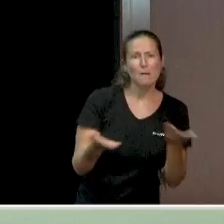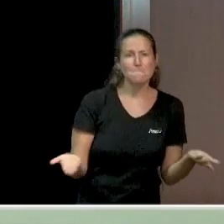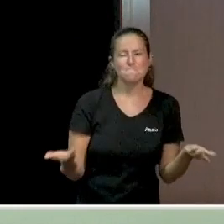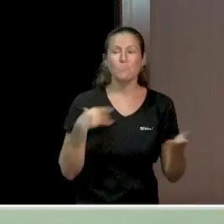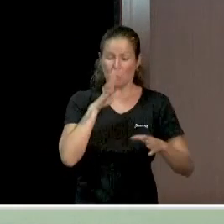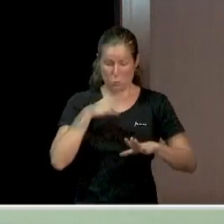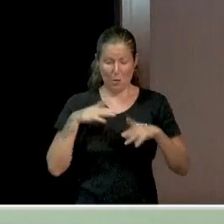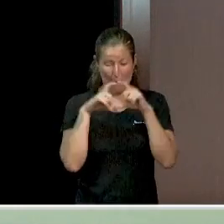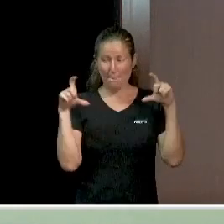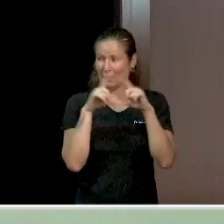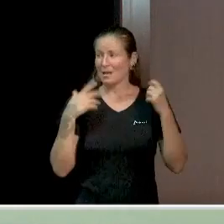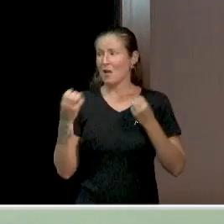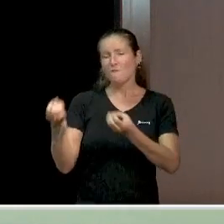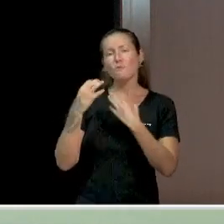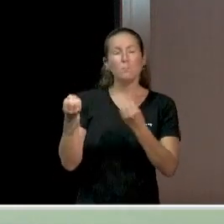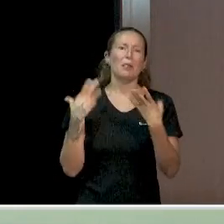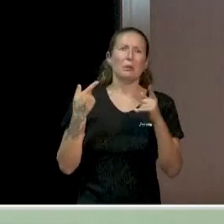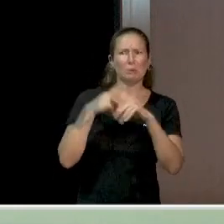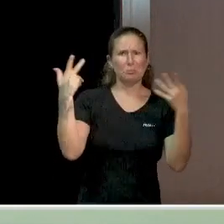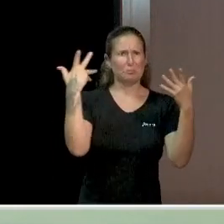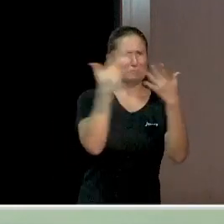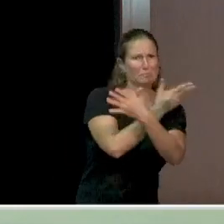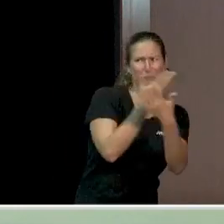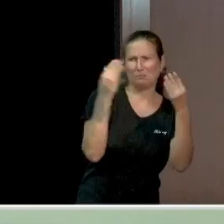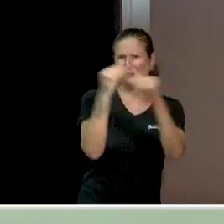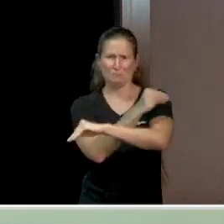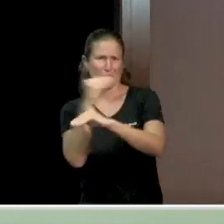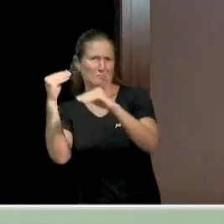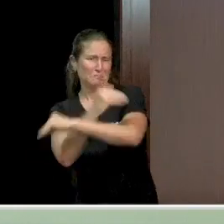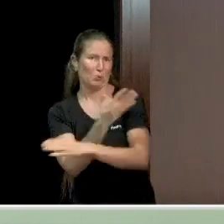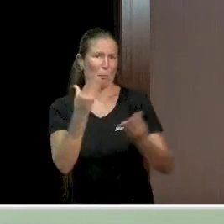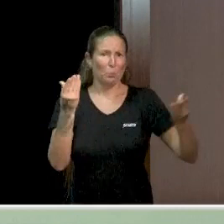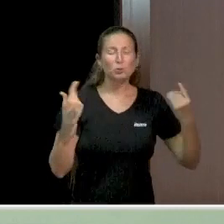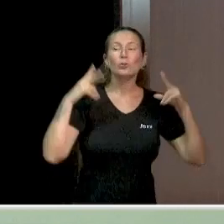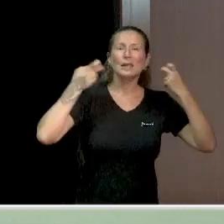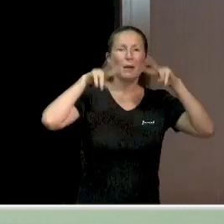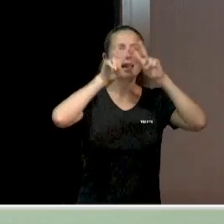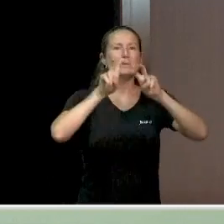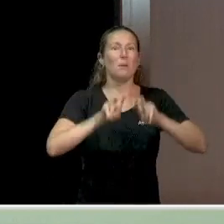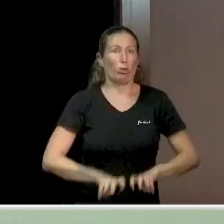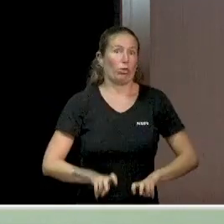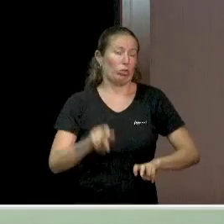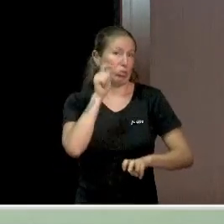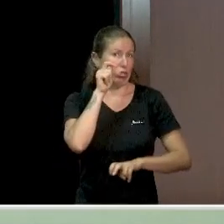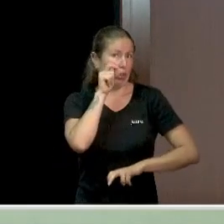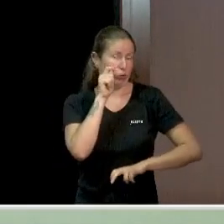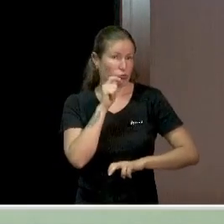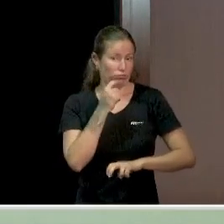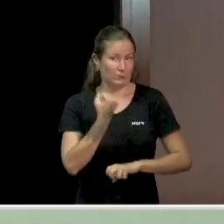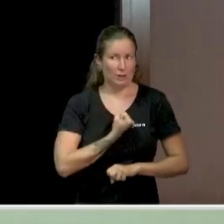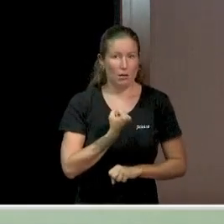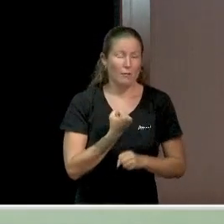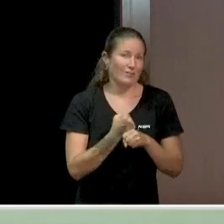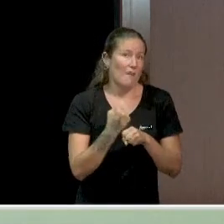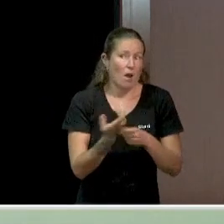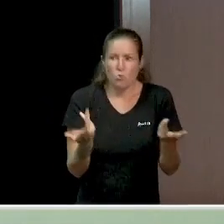de empresas, la información ha sido muy contradictoria. La presión también a nivel de inspección de trabajo ha sido